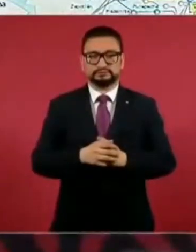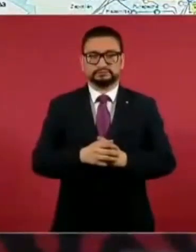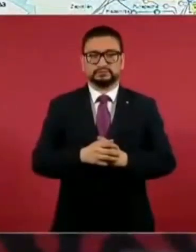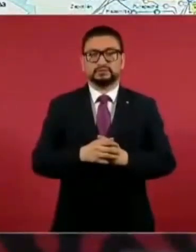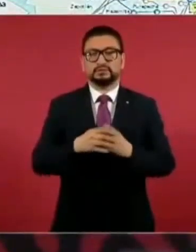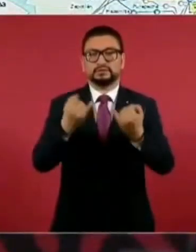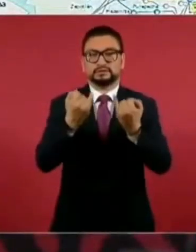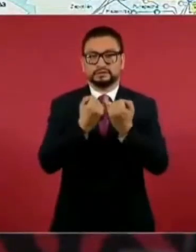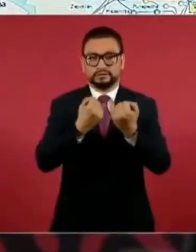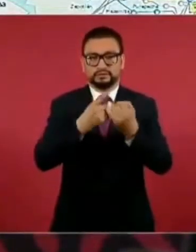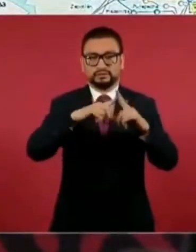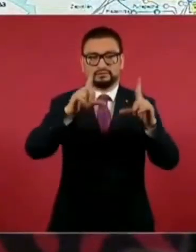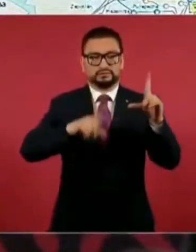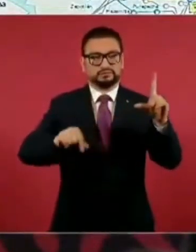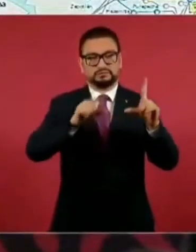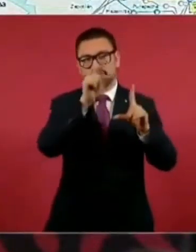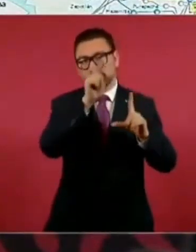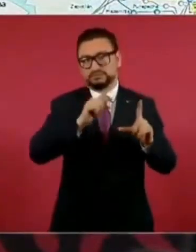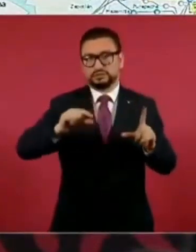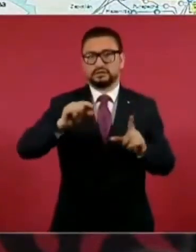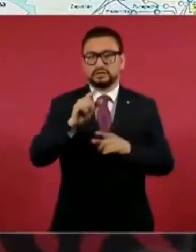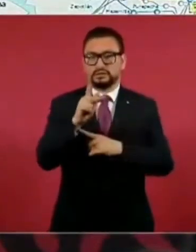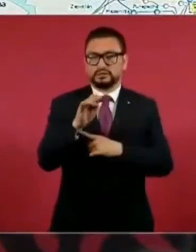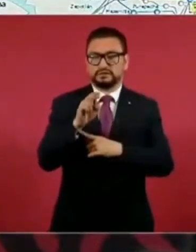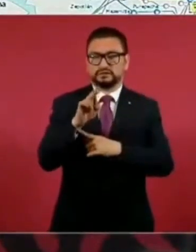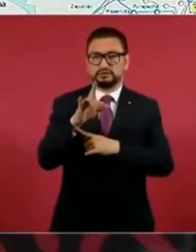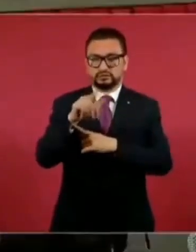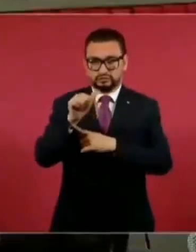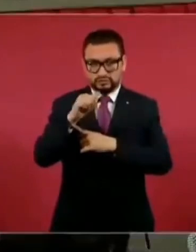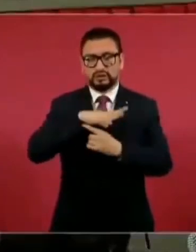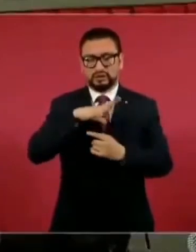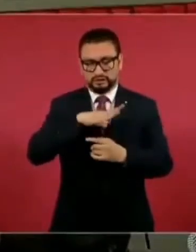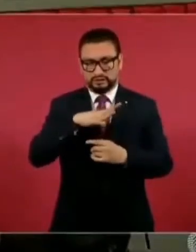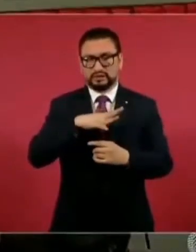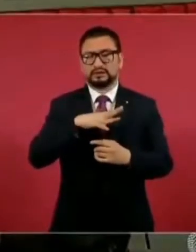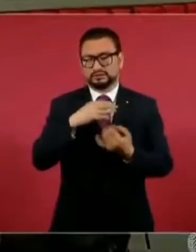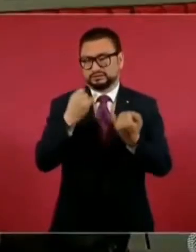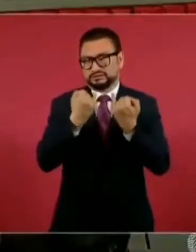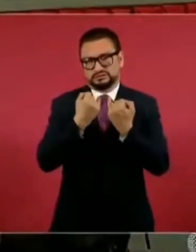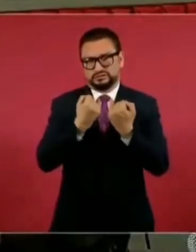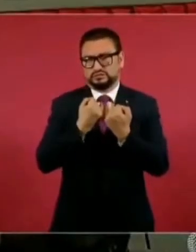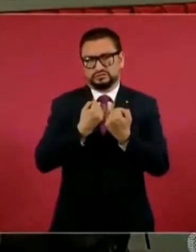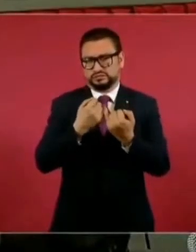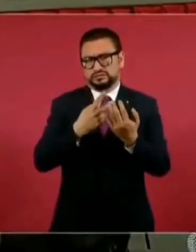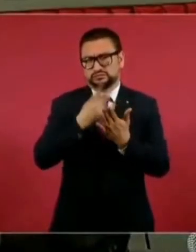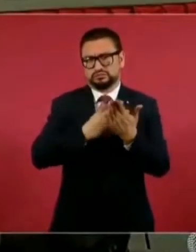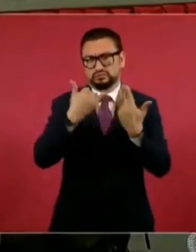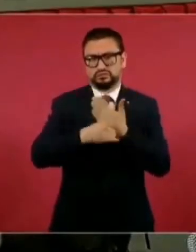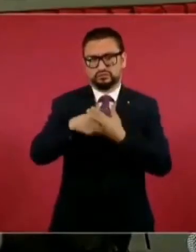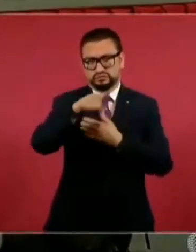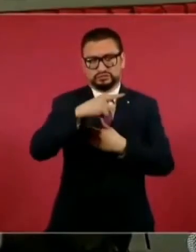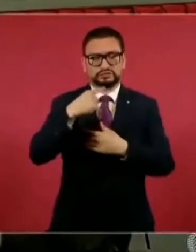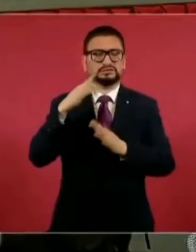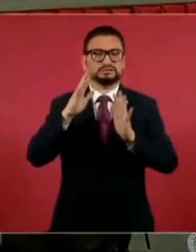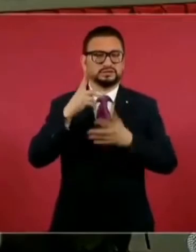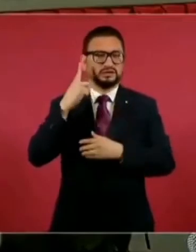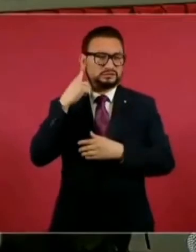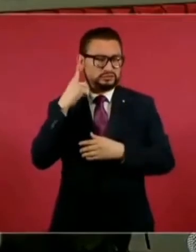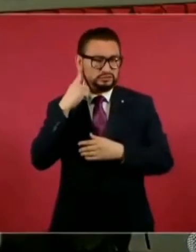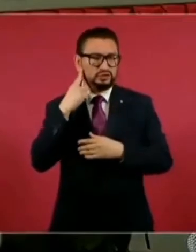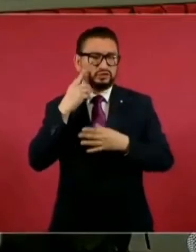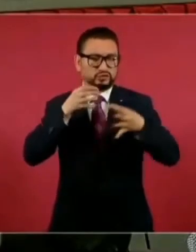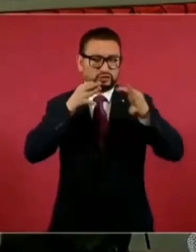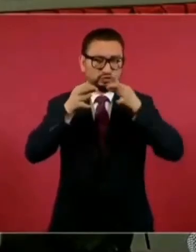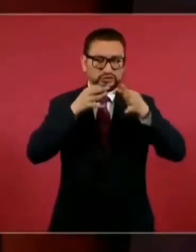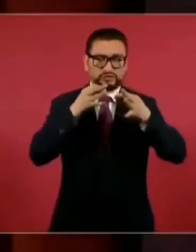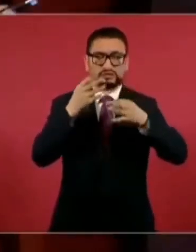de la península, pues tenemos muchos proyectos ahí. Pues ustedes escucharon, ahí hubo noticias de que